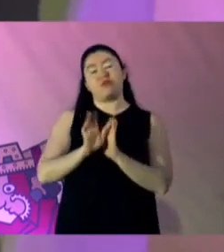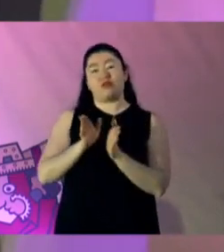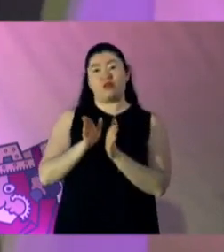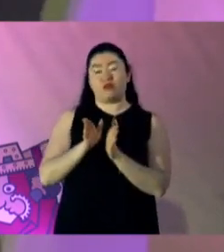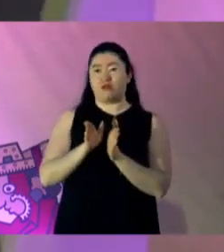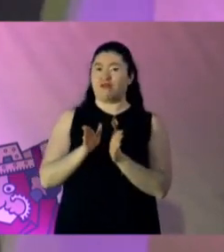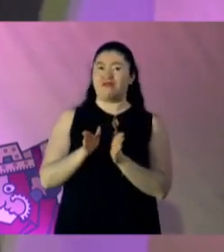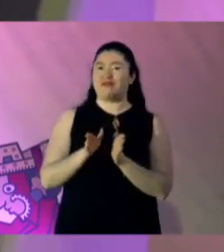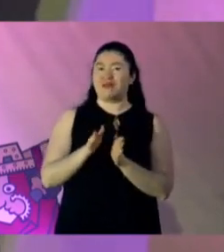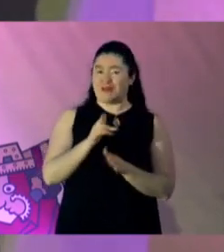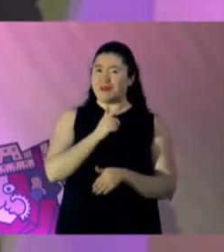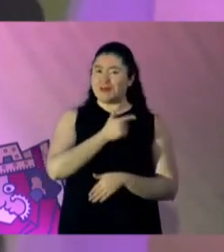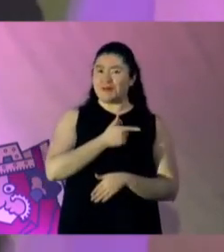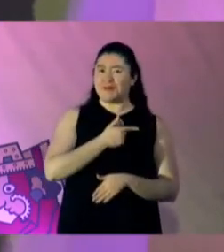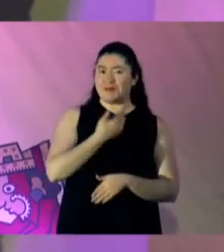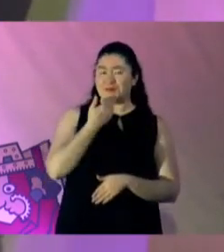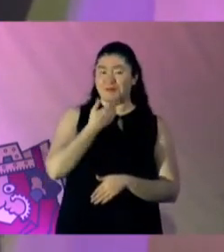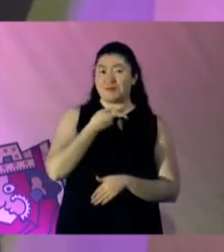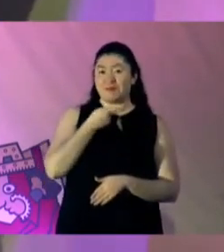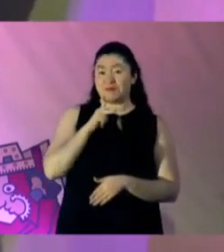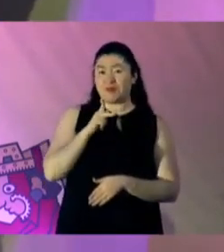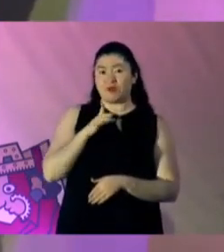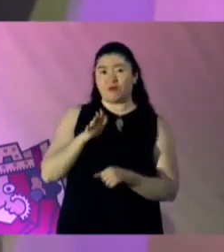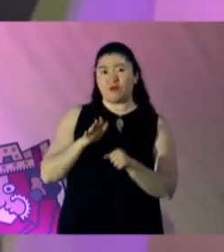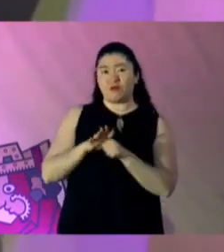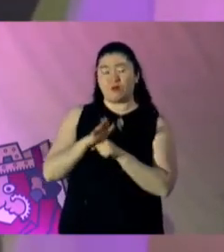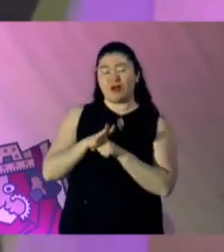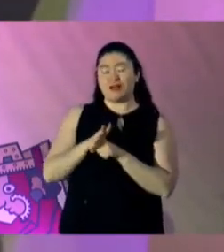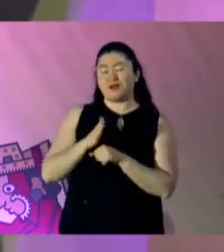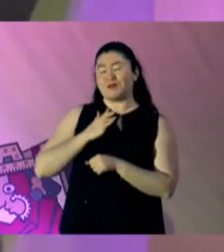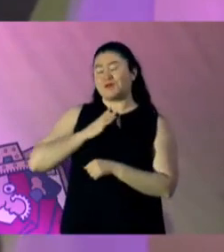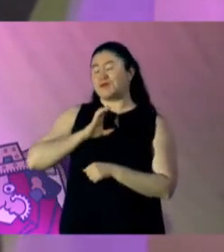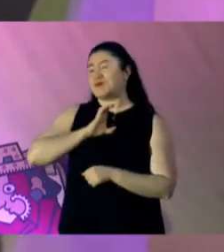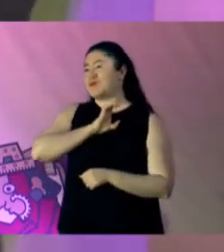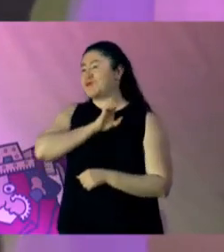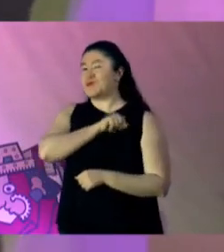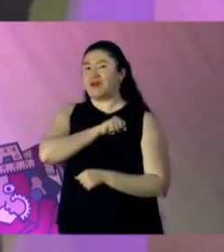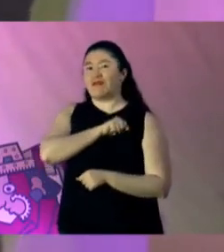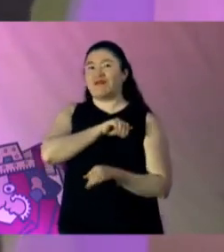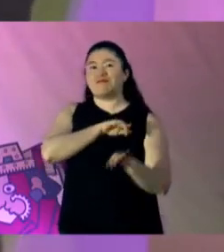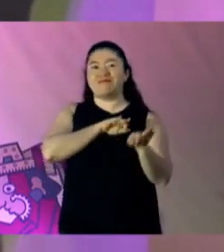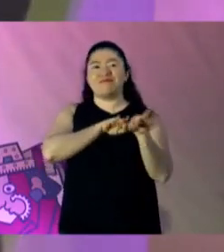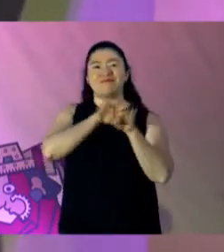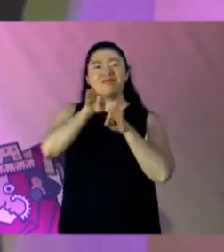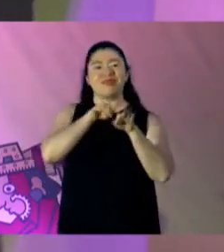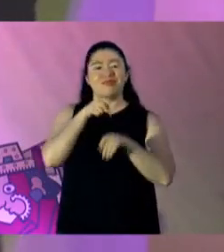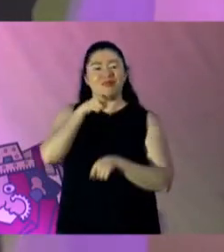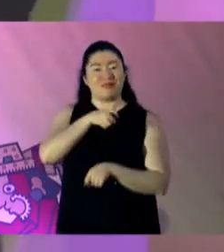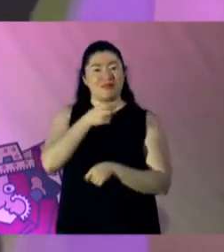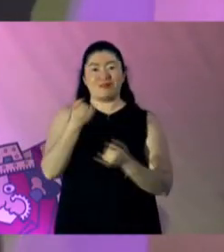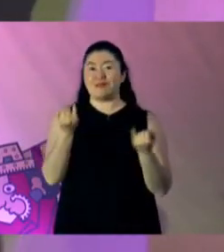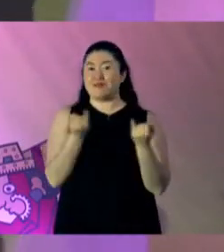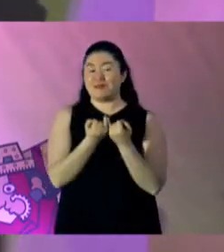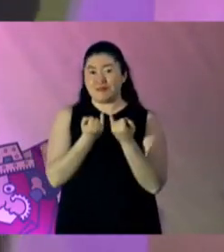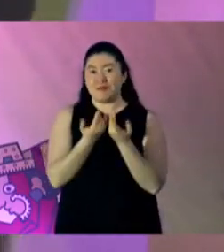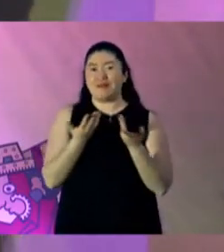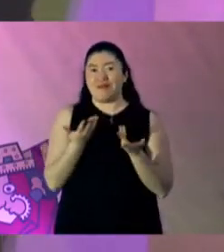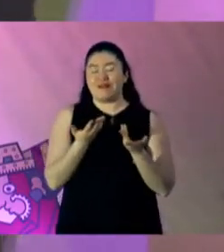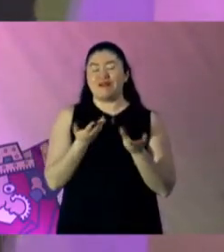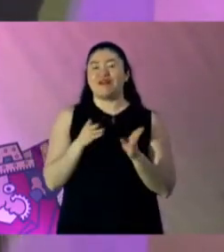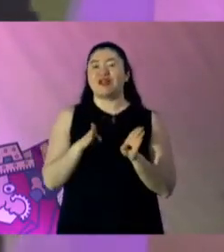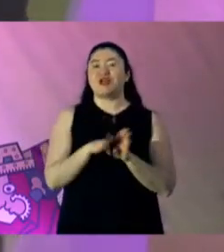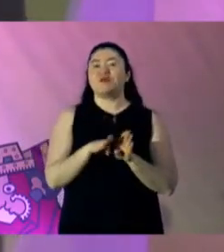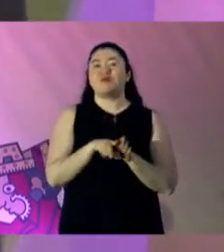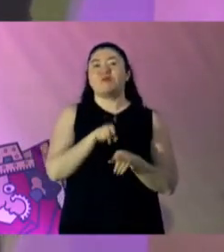bien era rudísimo pero el disfrutado mucho de hacer este tipo de trabajos porque lo sacaba exactamente de